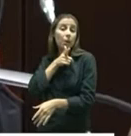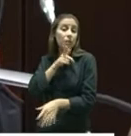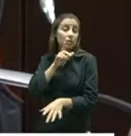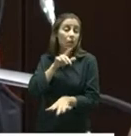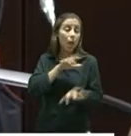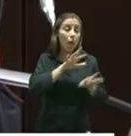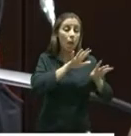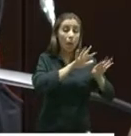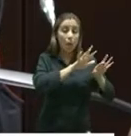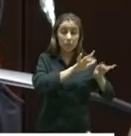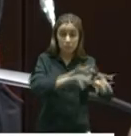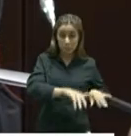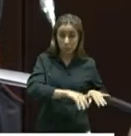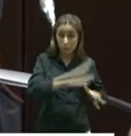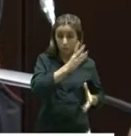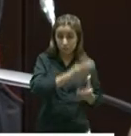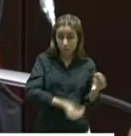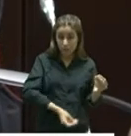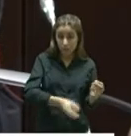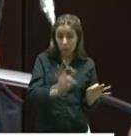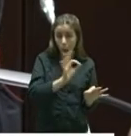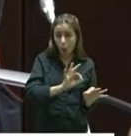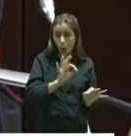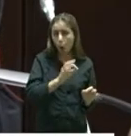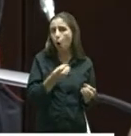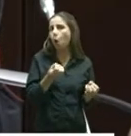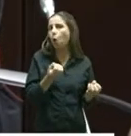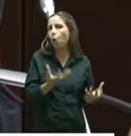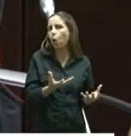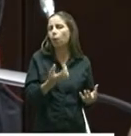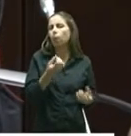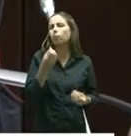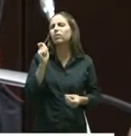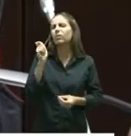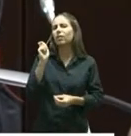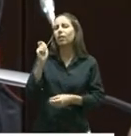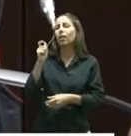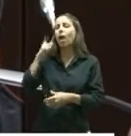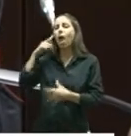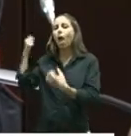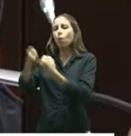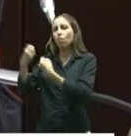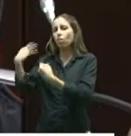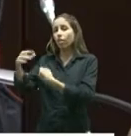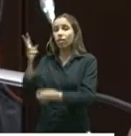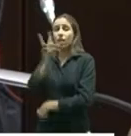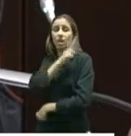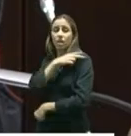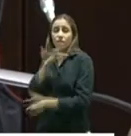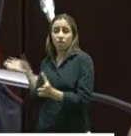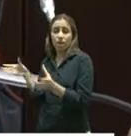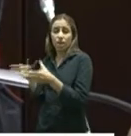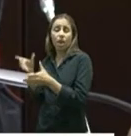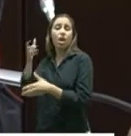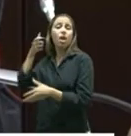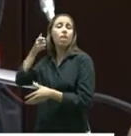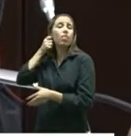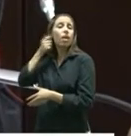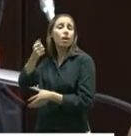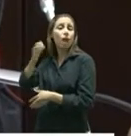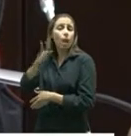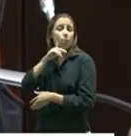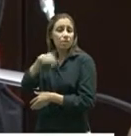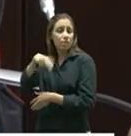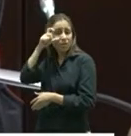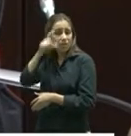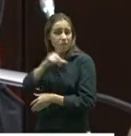o de qué pero dice que tiene que tener la conformidad al Ministerio de jefe de gabinete y no lo dice como que eso tendría que depender del Ministerio de